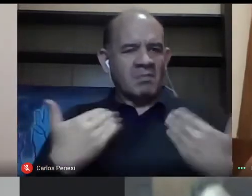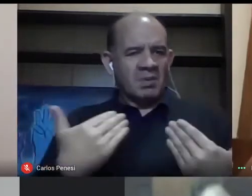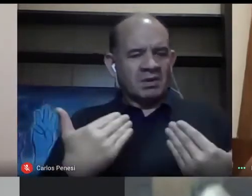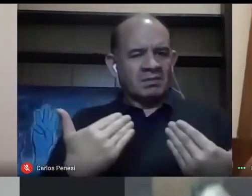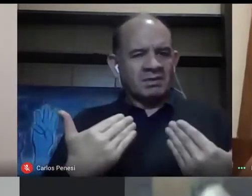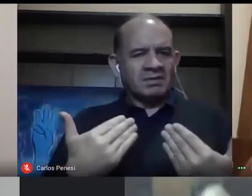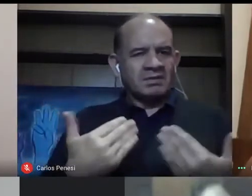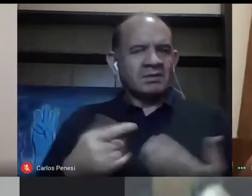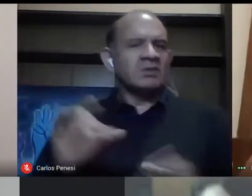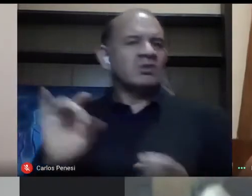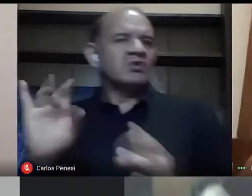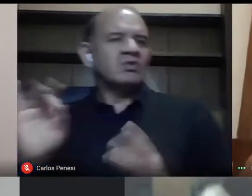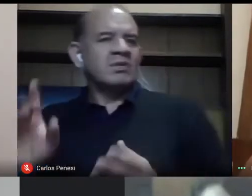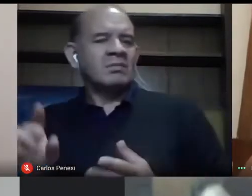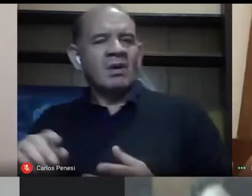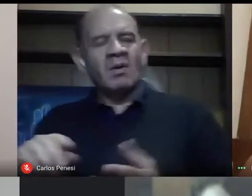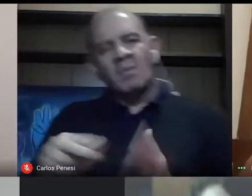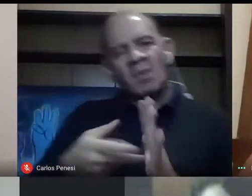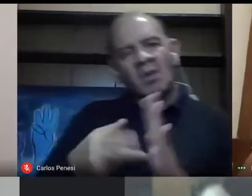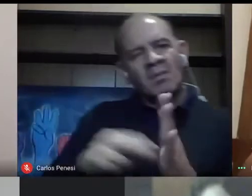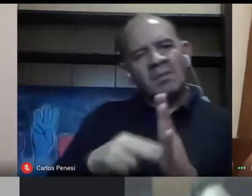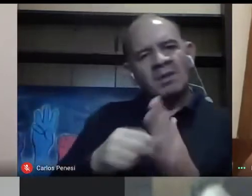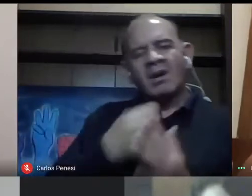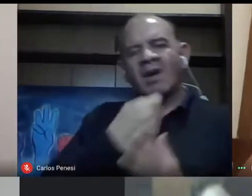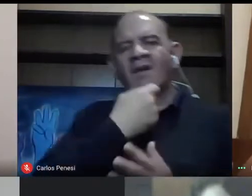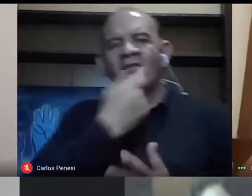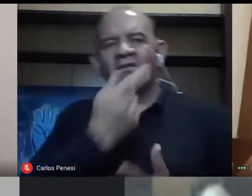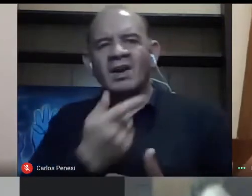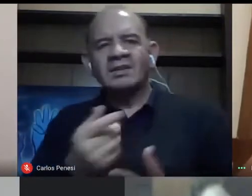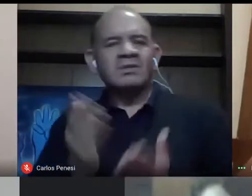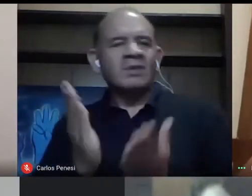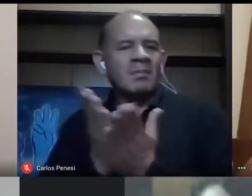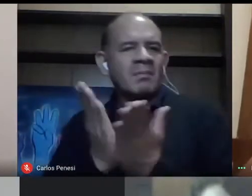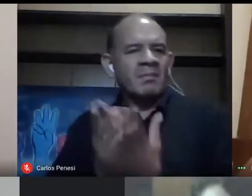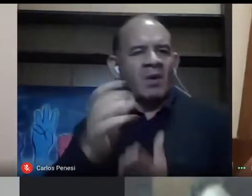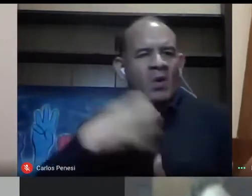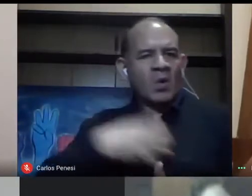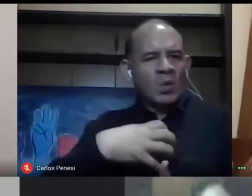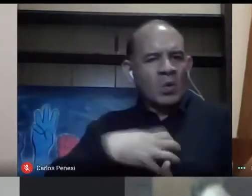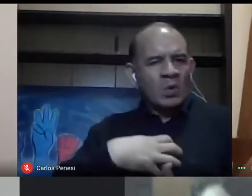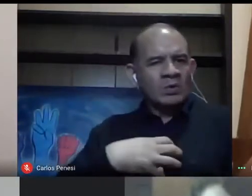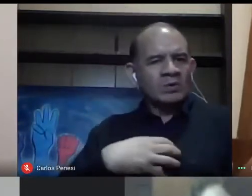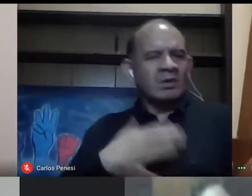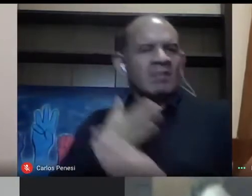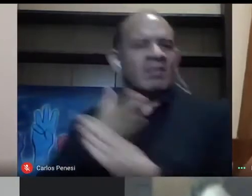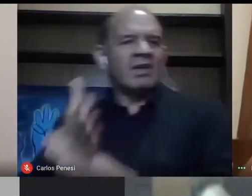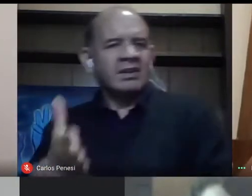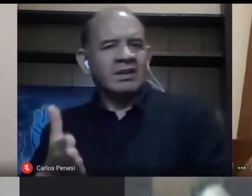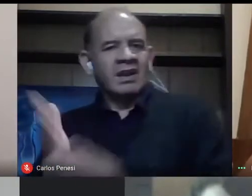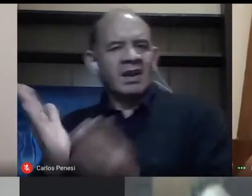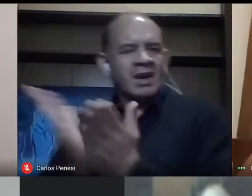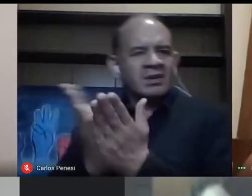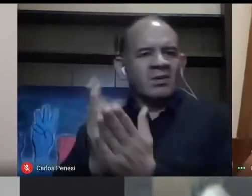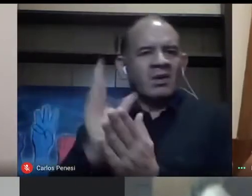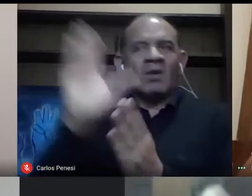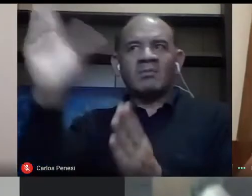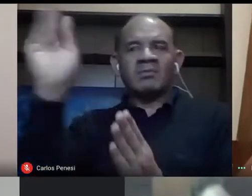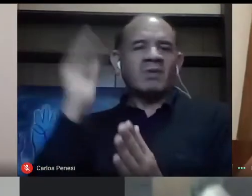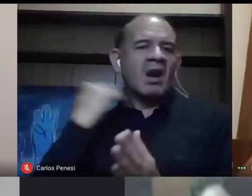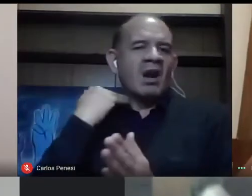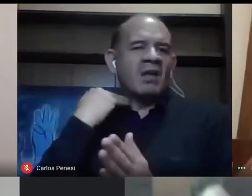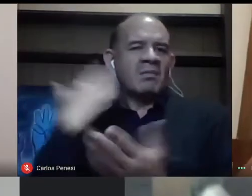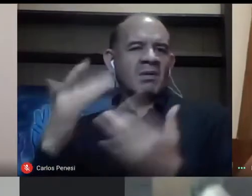sino porque cuando hay que resolver un problema de accesibilidad, de que un estudiante, de que una persona necesita acceder ya a un libro, hoy la tecnología nos